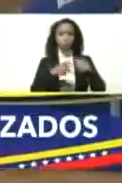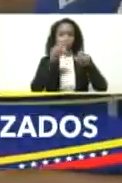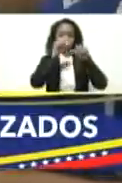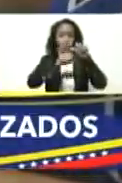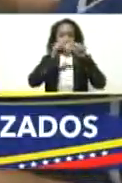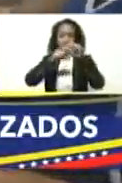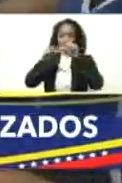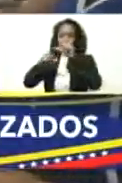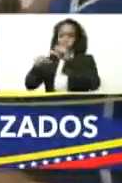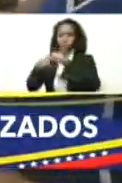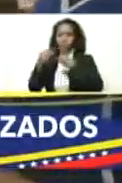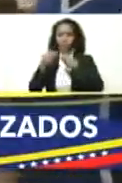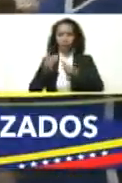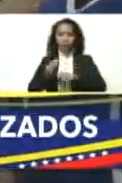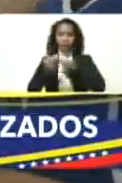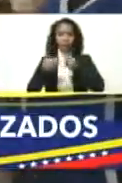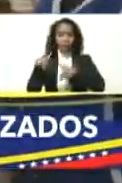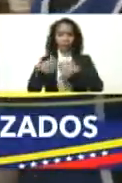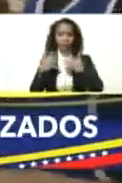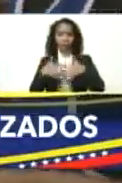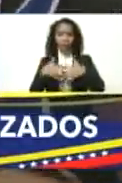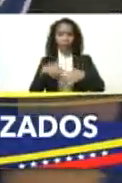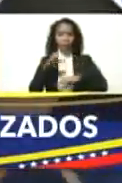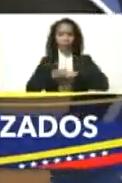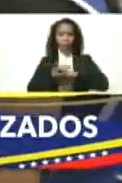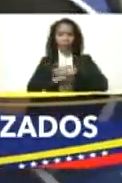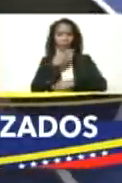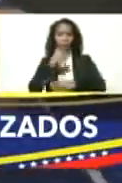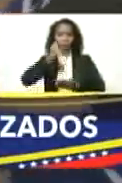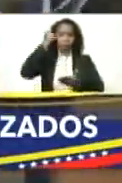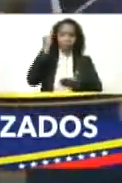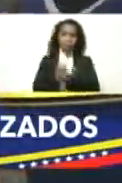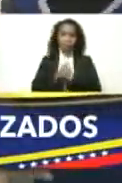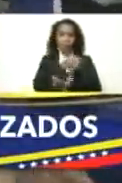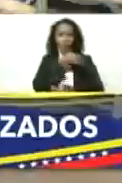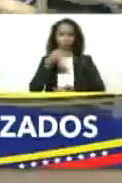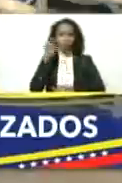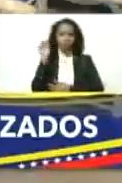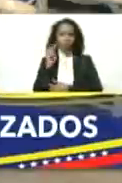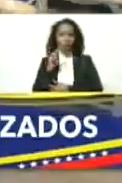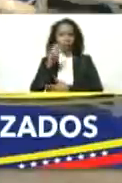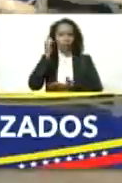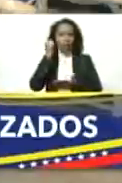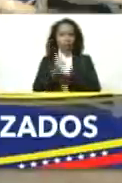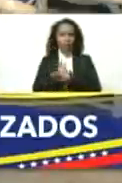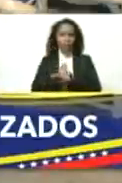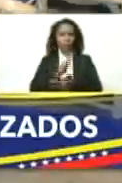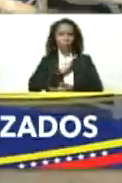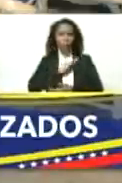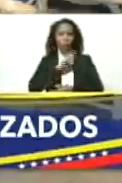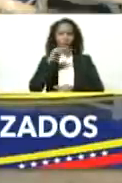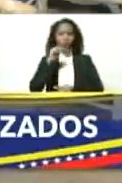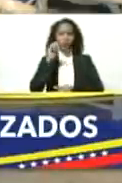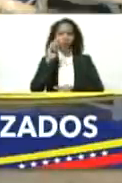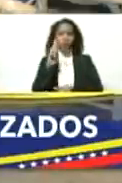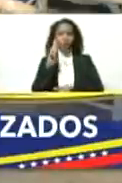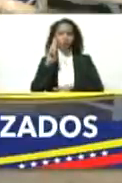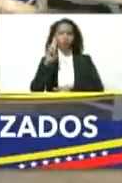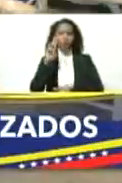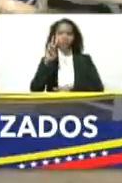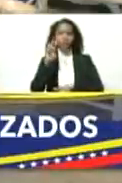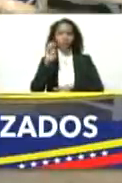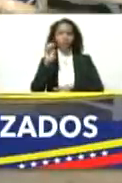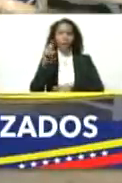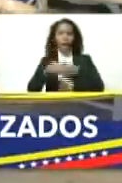para otorgarle a esta industria del calzado el mejor sello de calidad venezolano, que es el sello de marca Norben. A partir de este momento